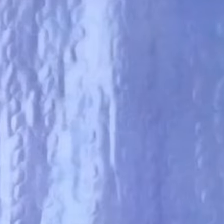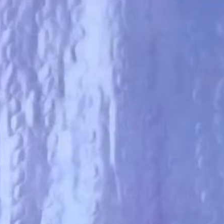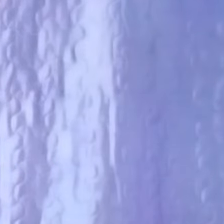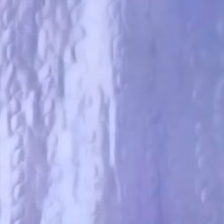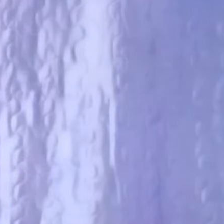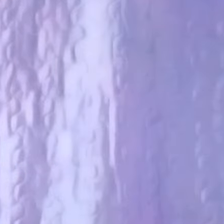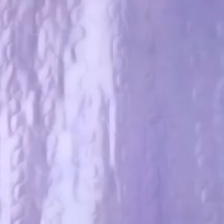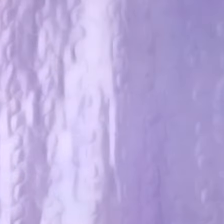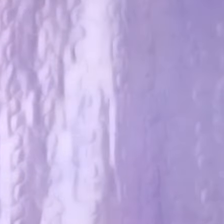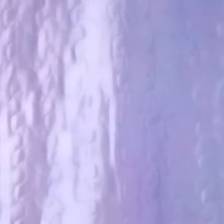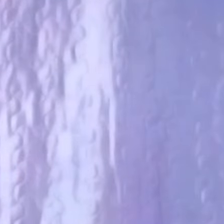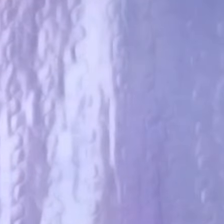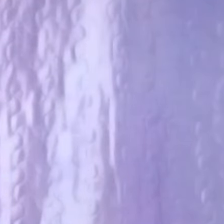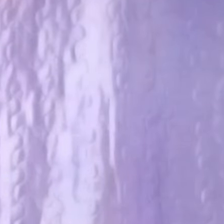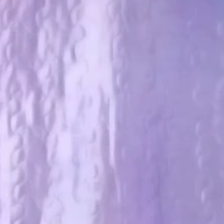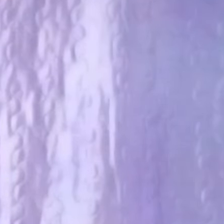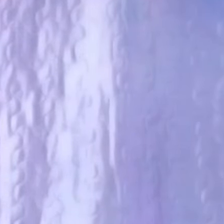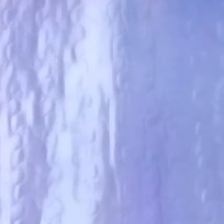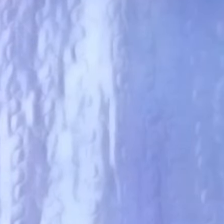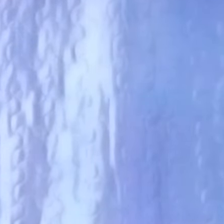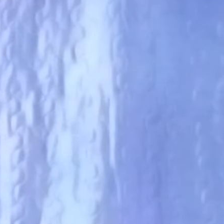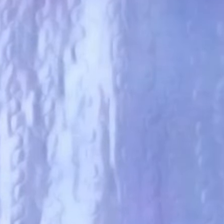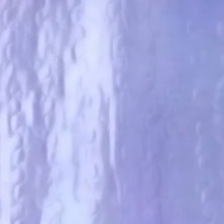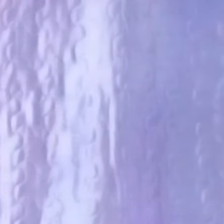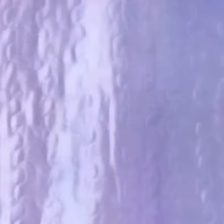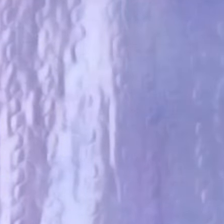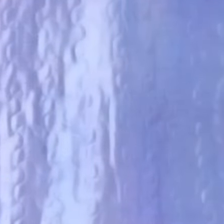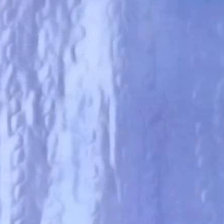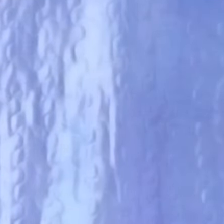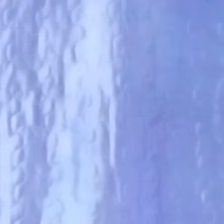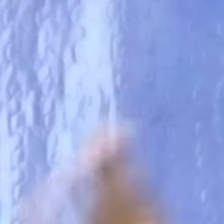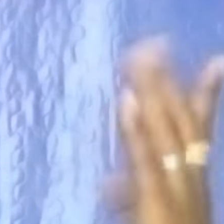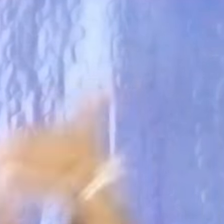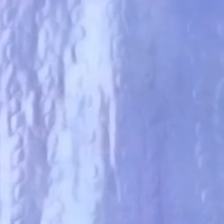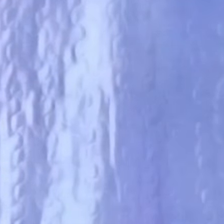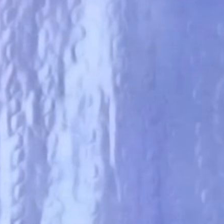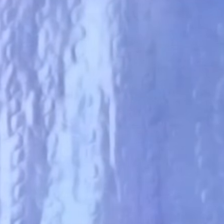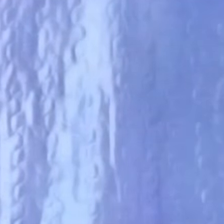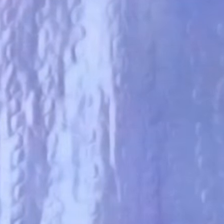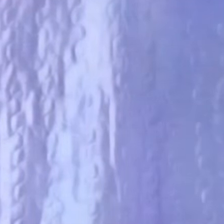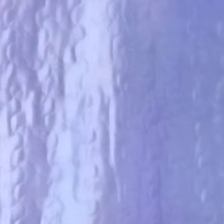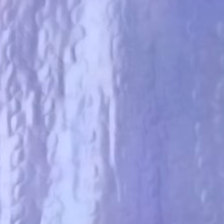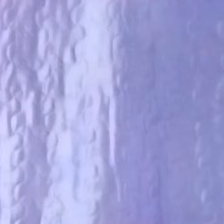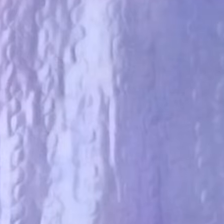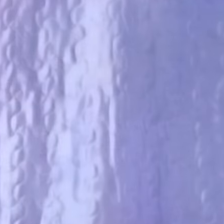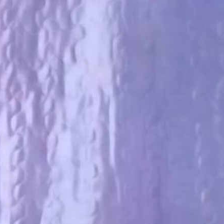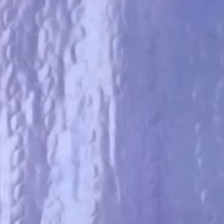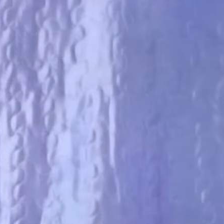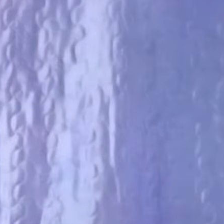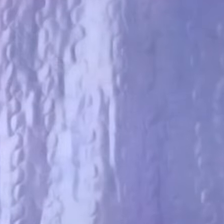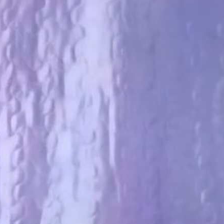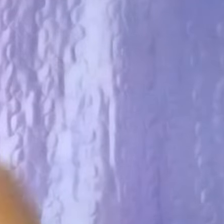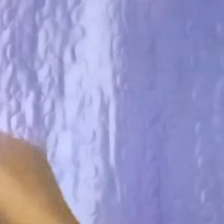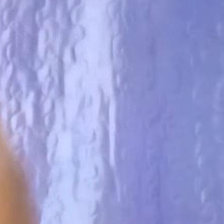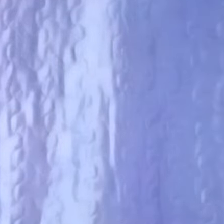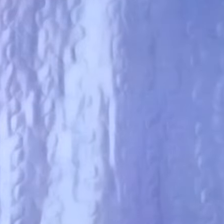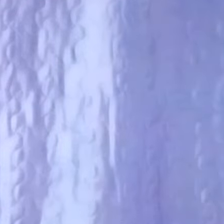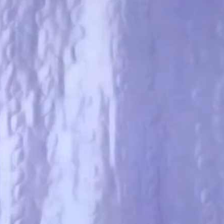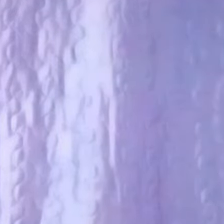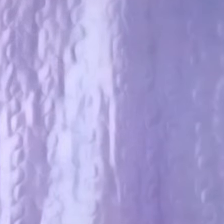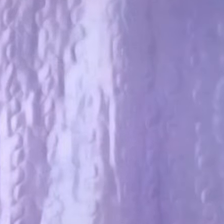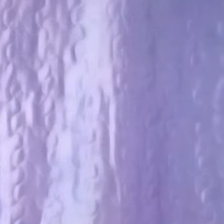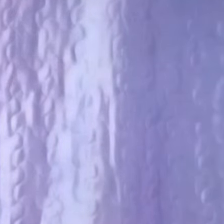misma atracción o la misma emoción. Así que bueno, ¿qué puedo decirle? Jarabacoa. Hoy es el tema. Bueno, familia, si no me